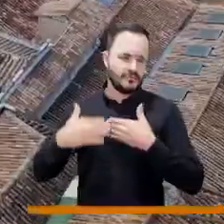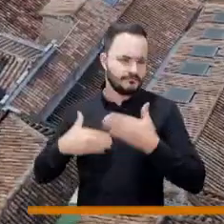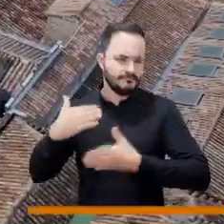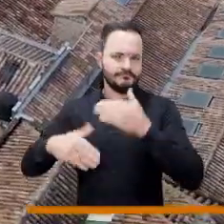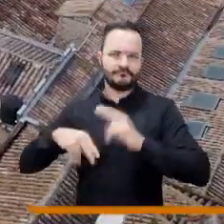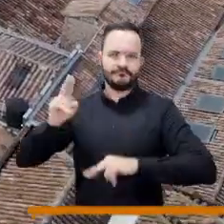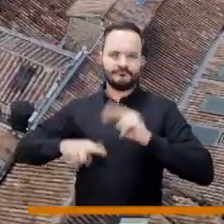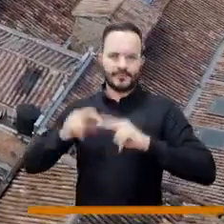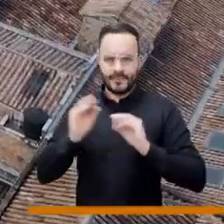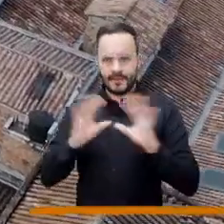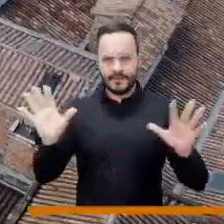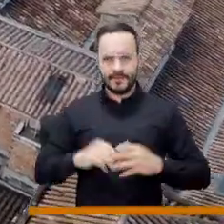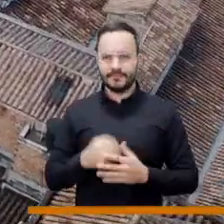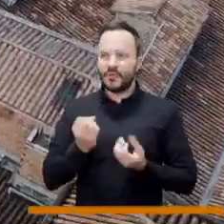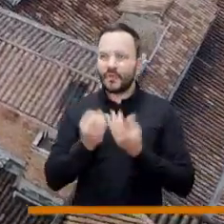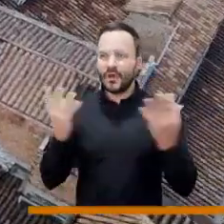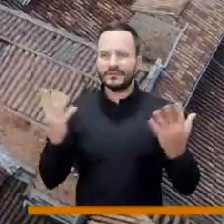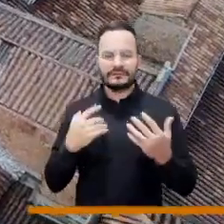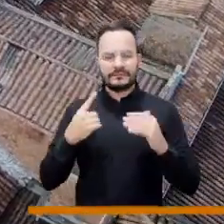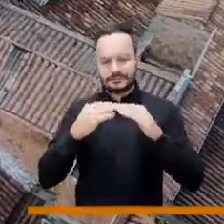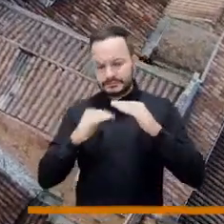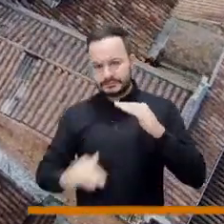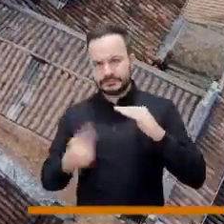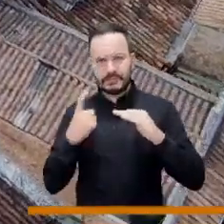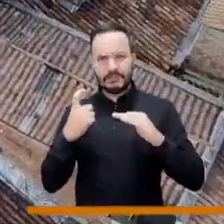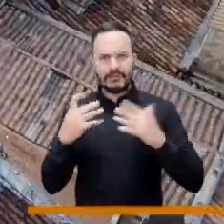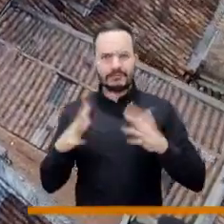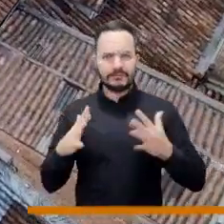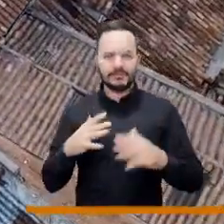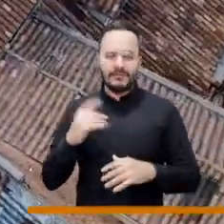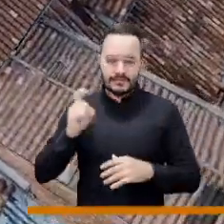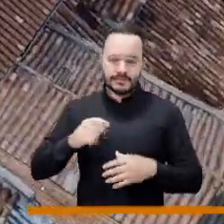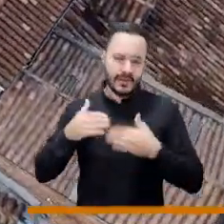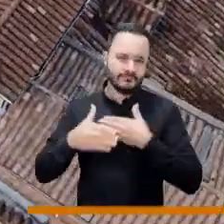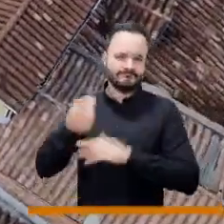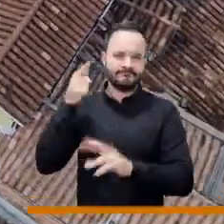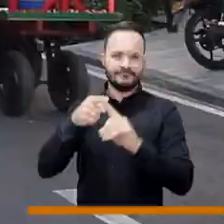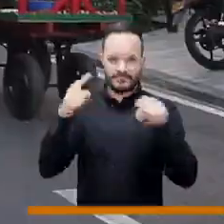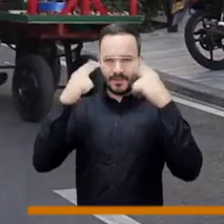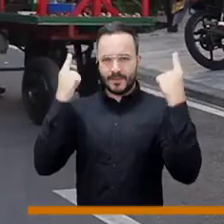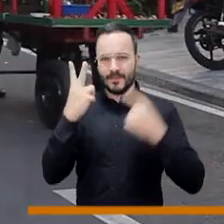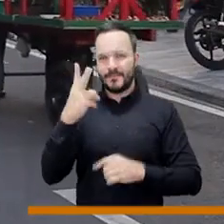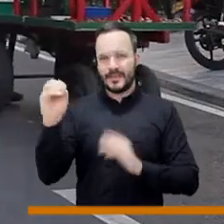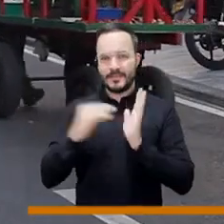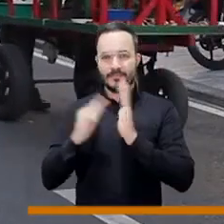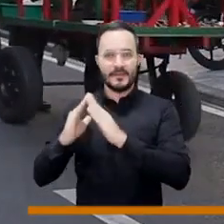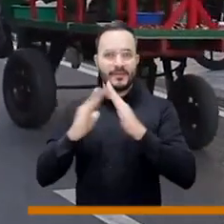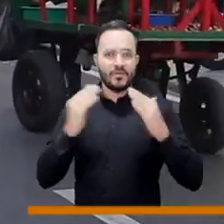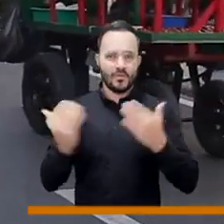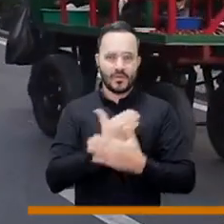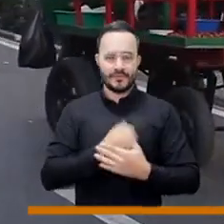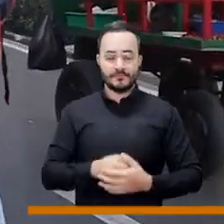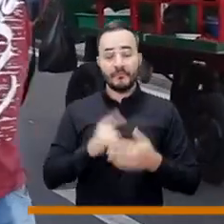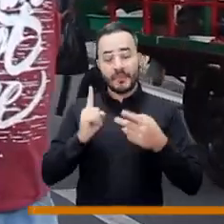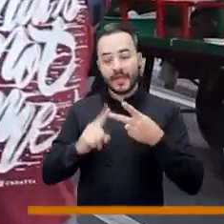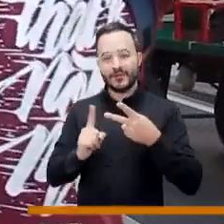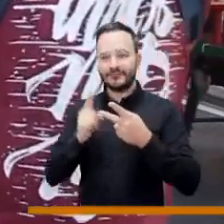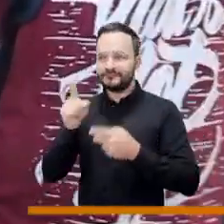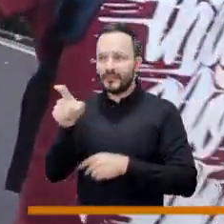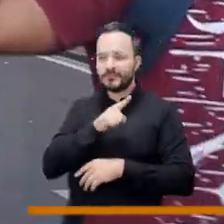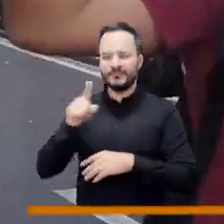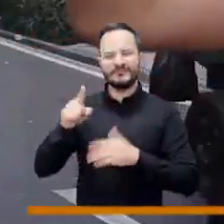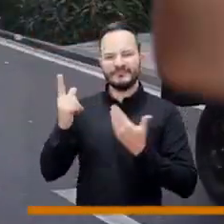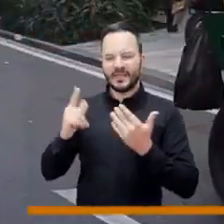Medellín, que resolvamos ese déficit cuantitativo de vivienda construyendo alrededor de 20.000 nuevas viviendas, pero también que reciclemos